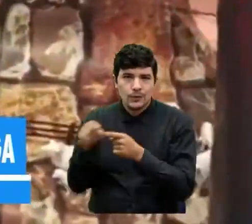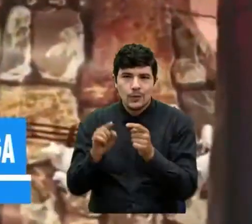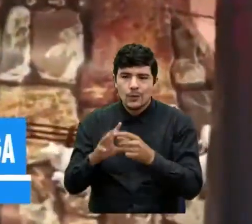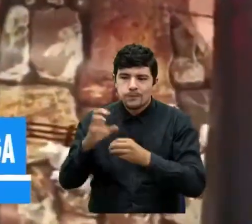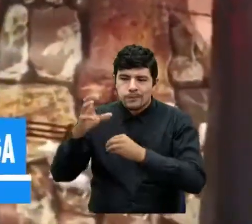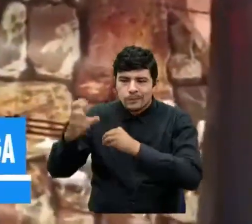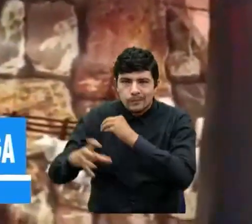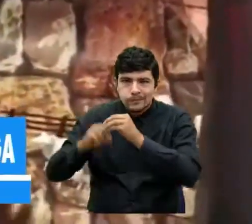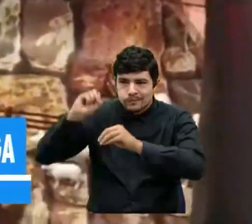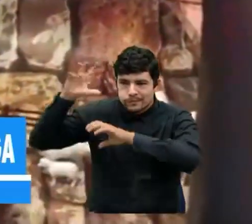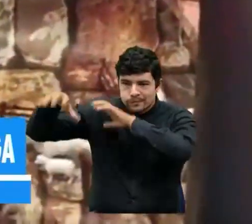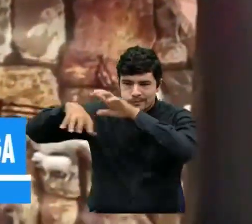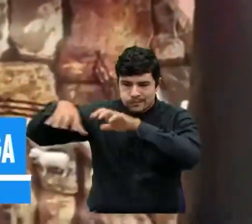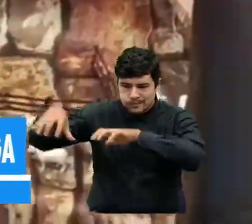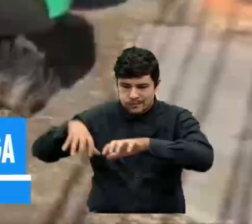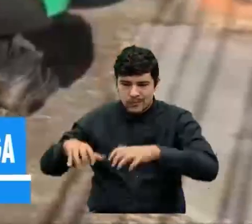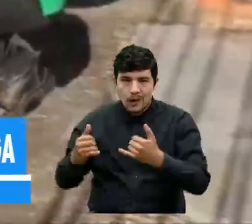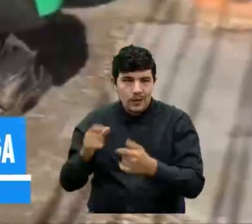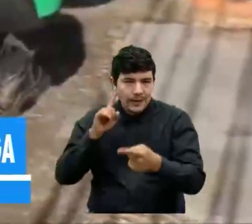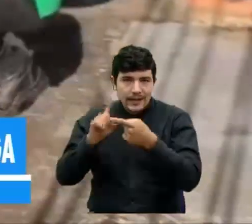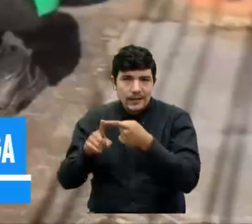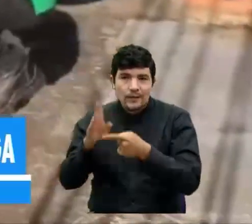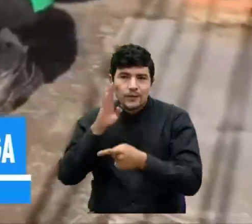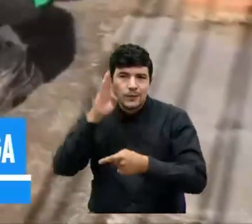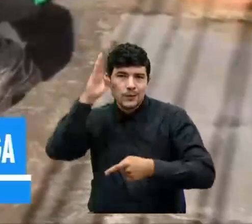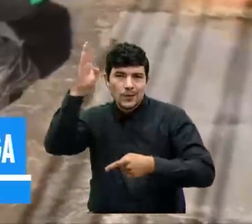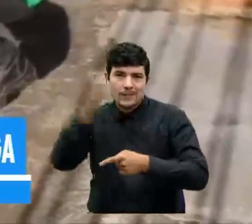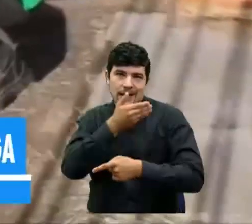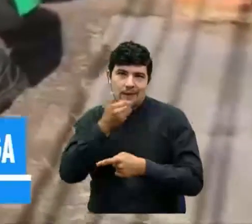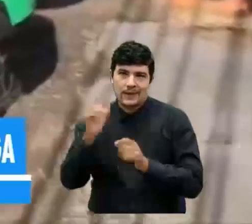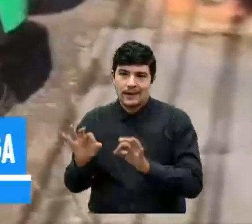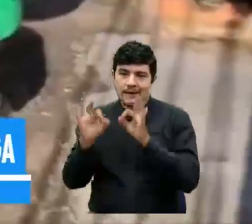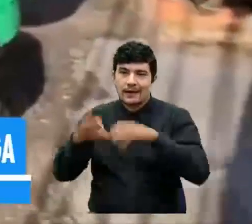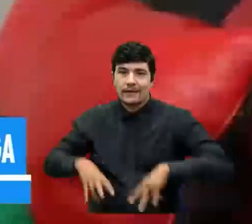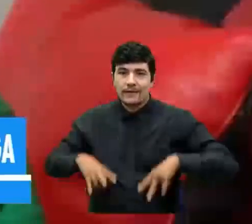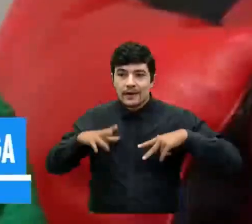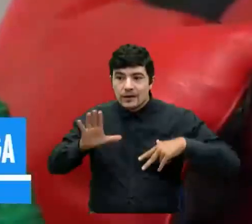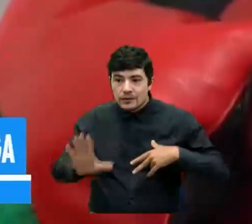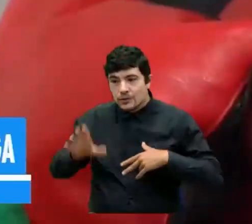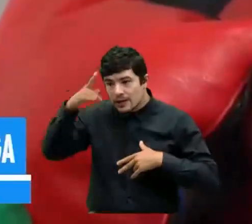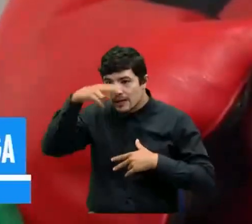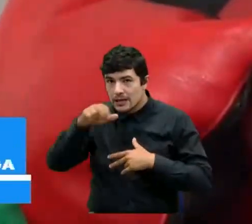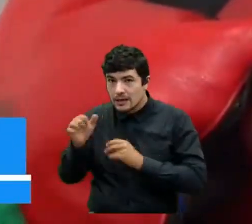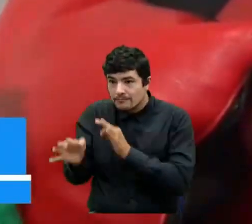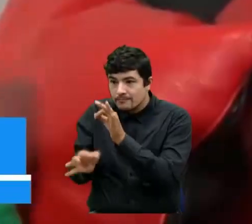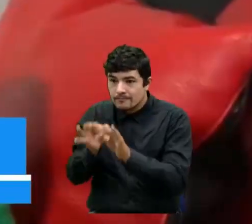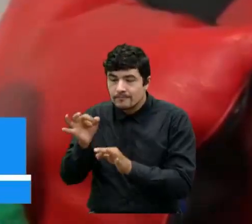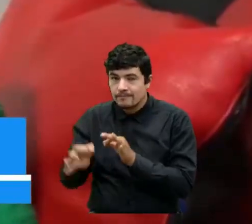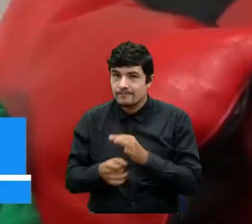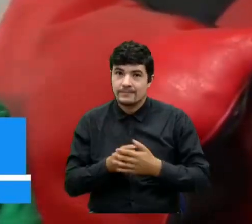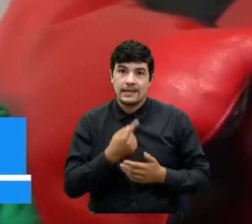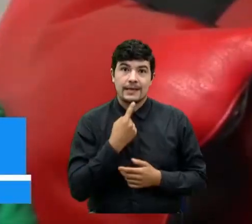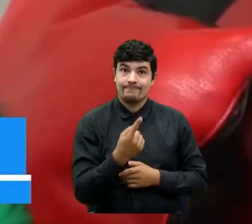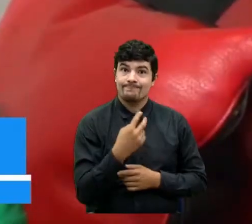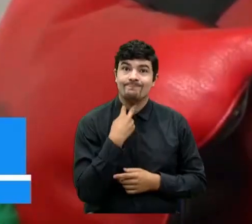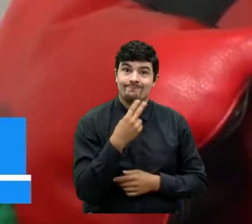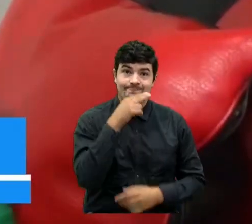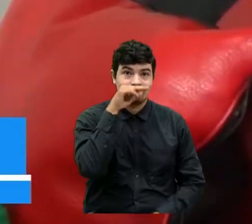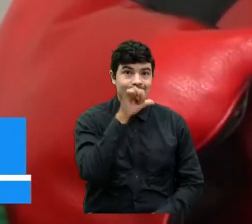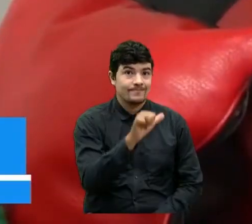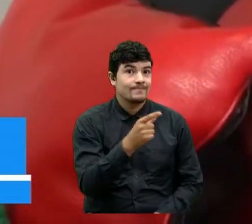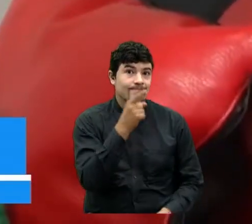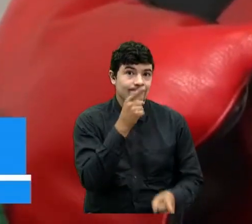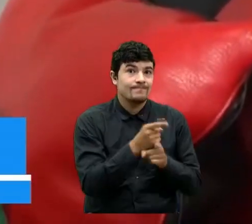que comparten con él el corazón verde y también contribuyen a la iniciativa. Lo correcto es tirar basura